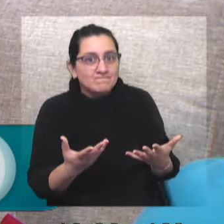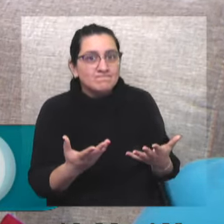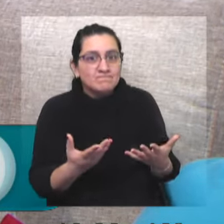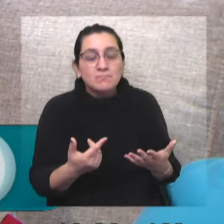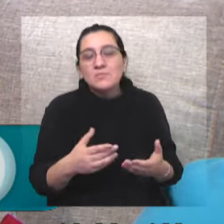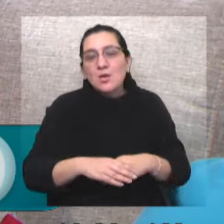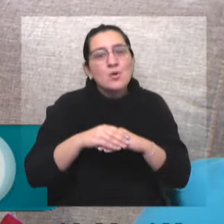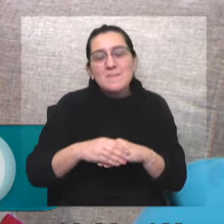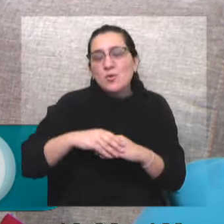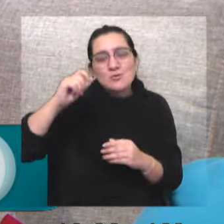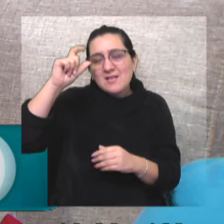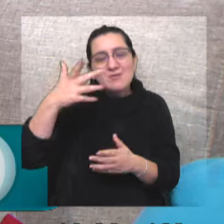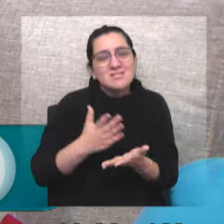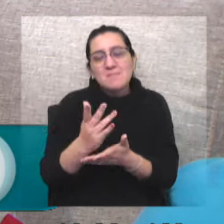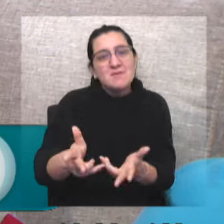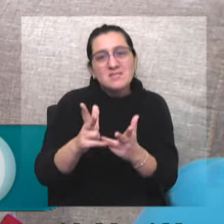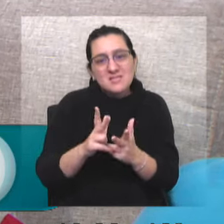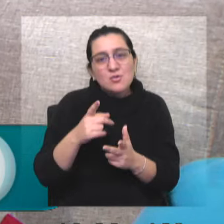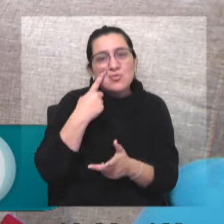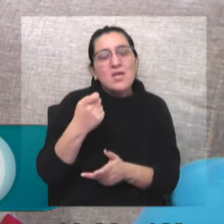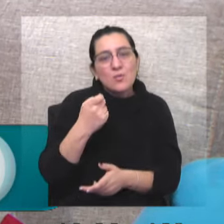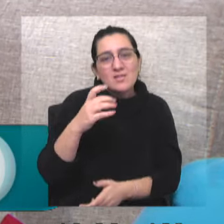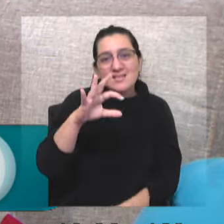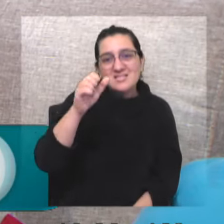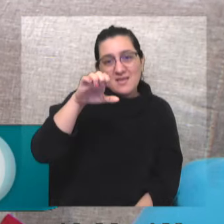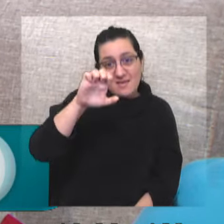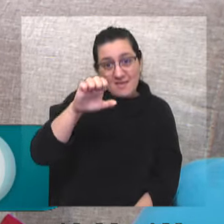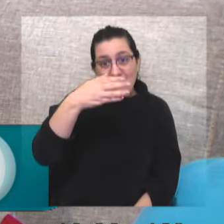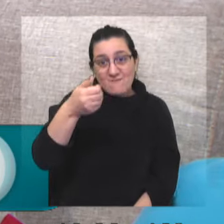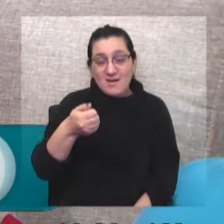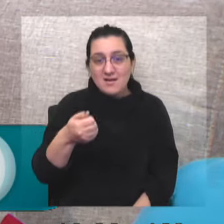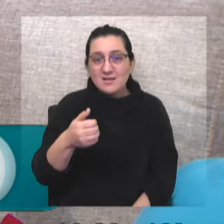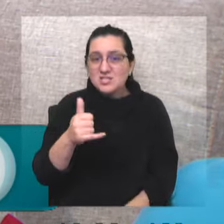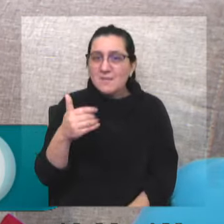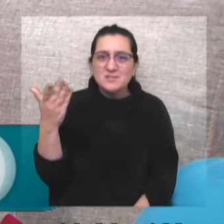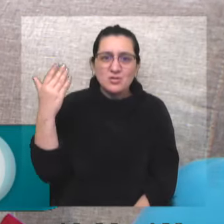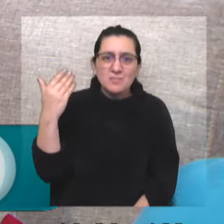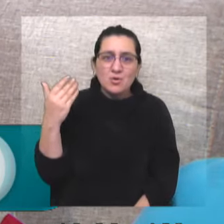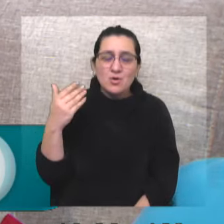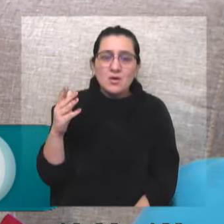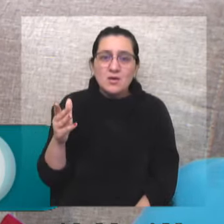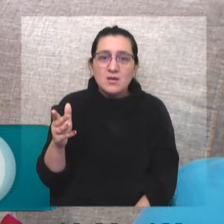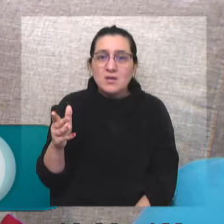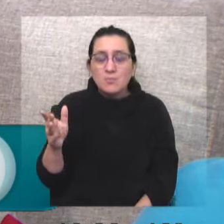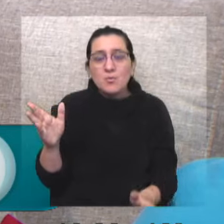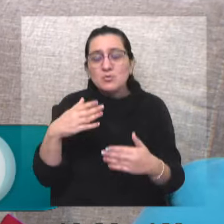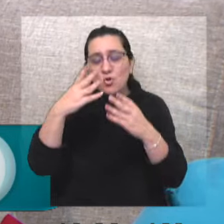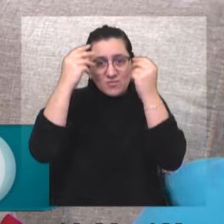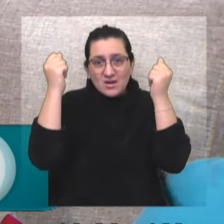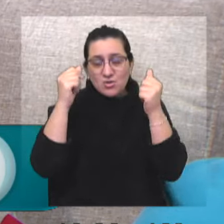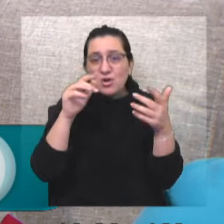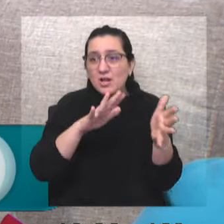amigo tan sabio que siempre me dice... ¿Vos te das cuenta, Ana? Sebastián se llama. ¿Que ya pasó el tiempo en que nos podemos cerrar la puerta y olvidarnos lo que le pasa al